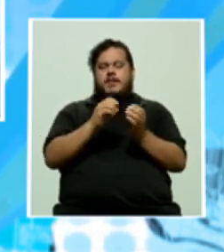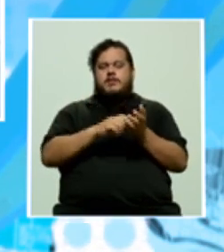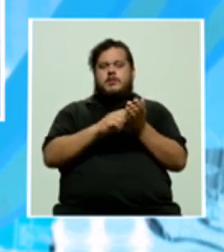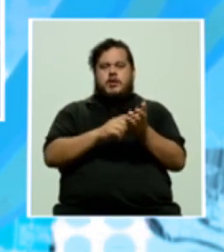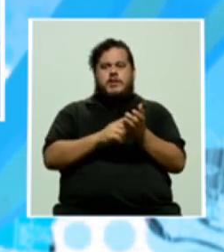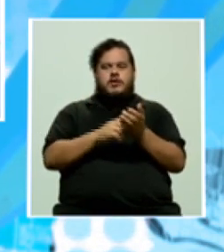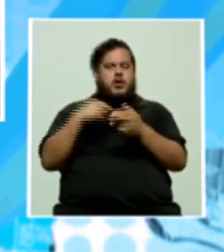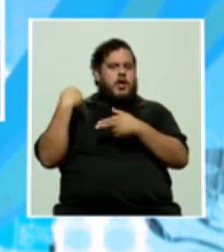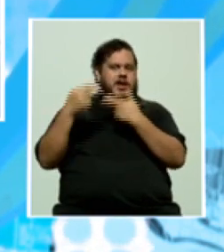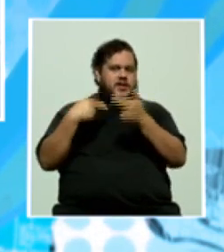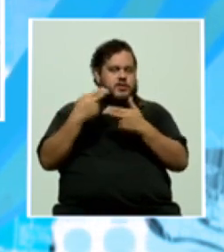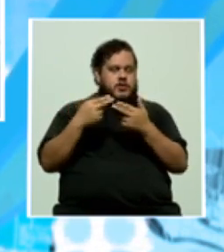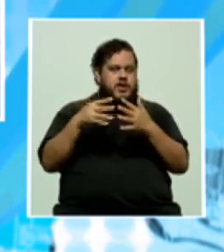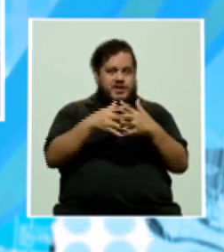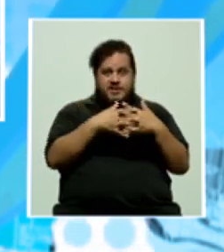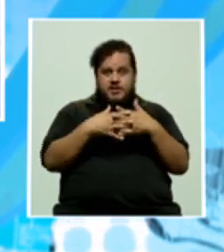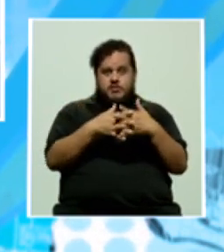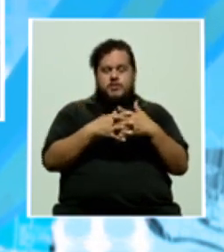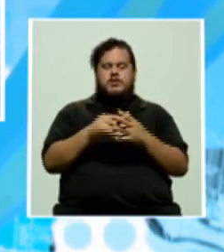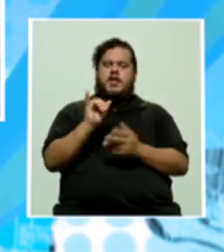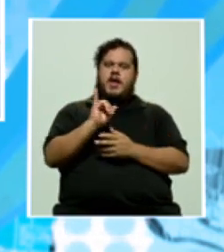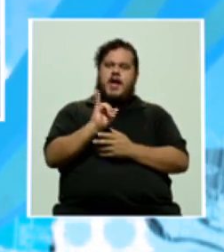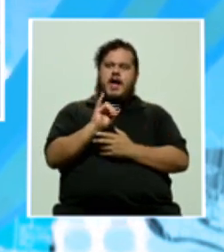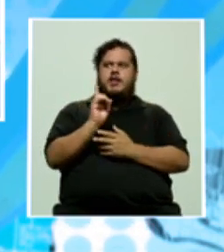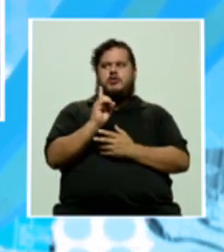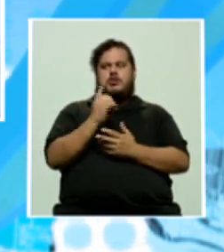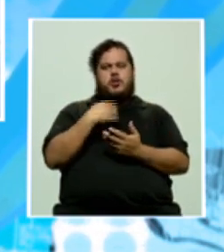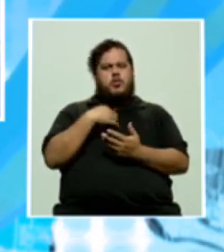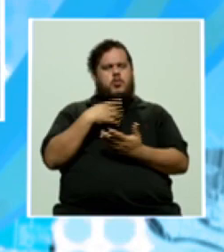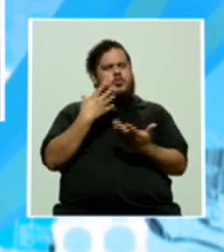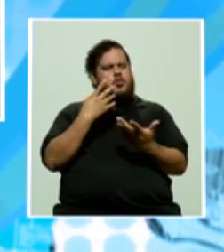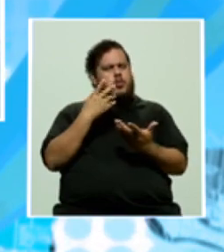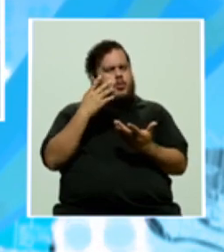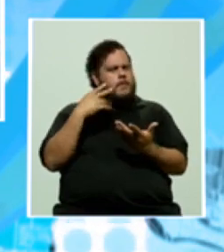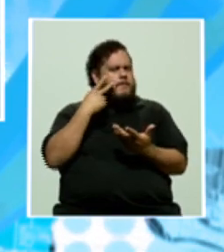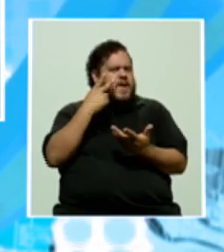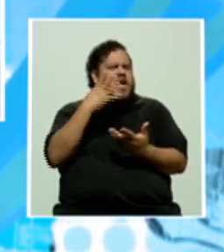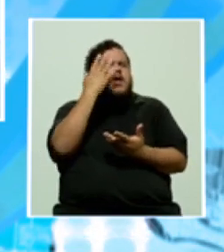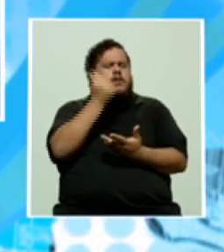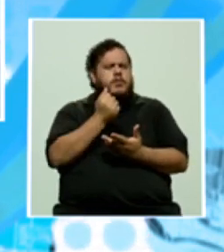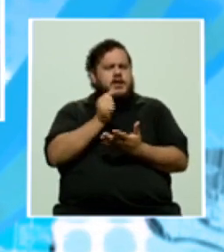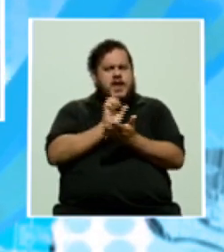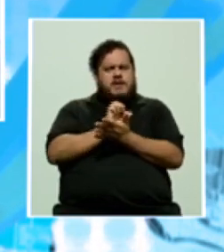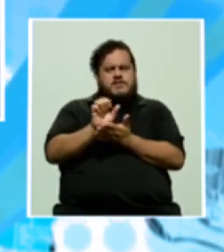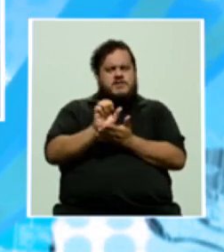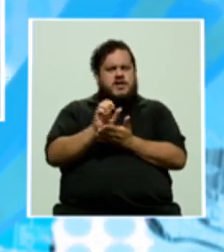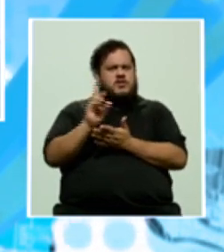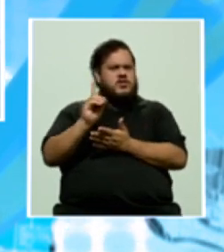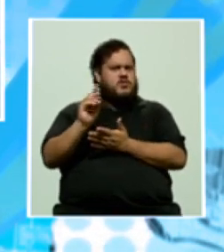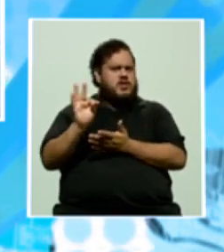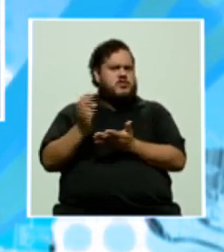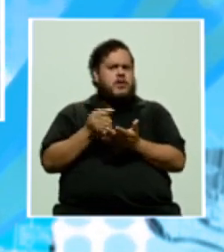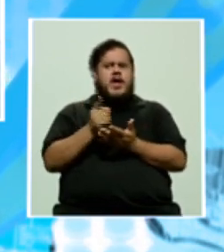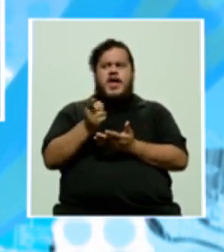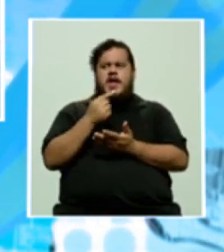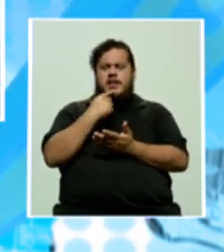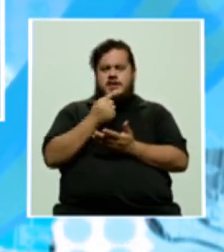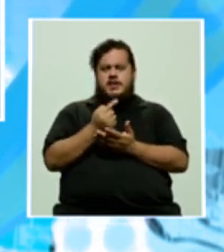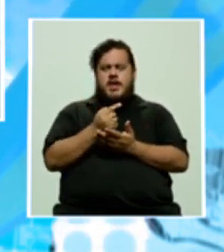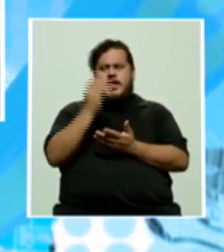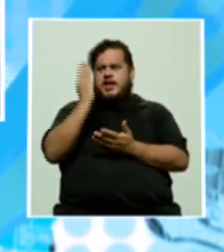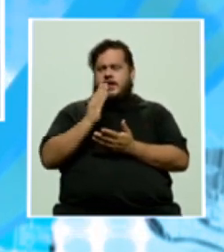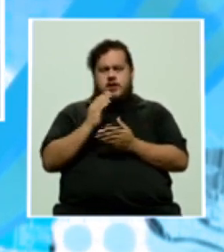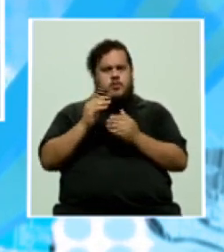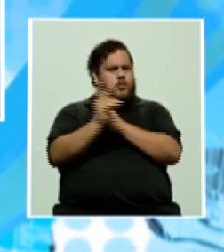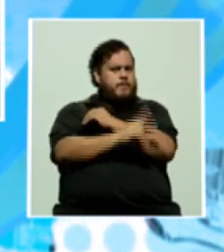historia de Estados Unidos. Y entonces ahí es donde uno encuentra por qué el rechazo a la administración de Donald Trump. Don Oscar dice que ningún país esperaba lo